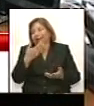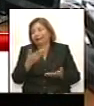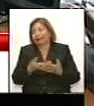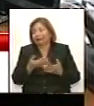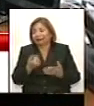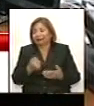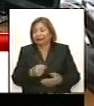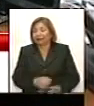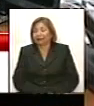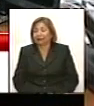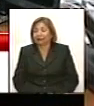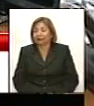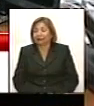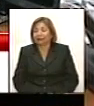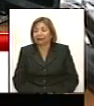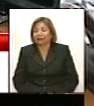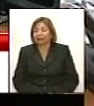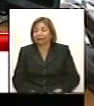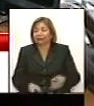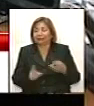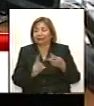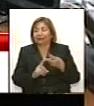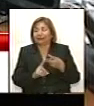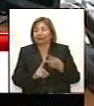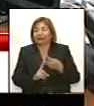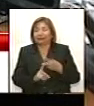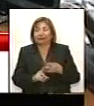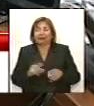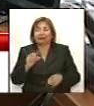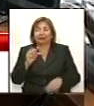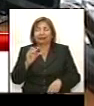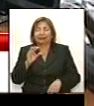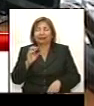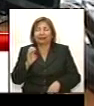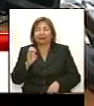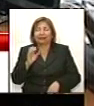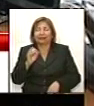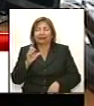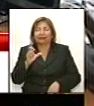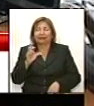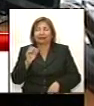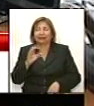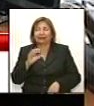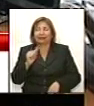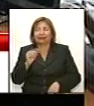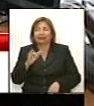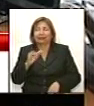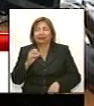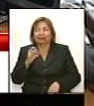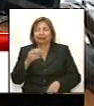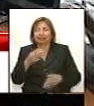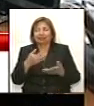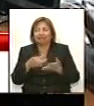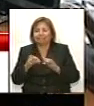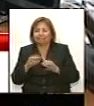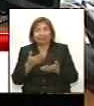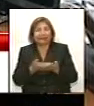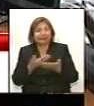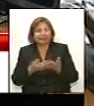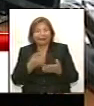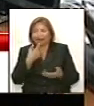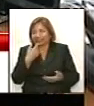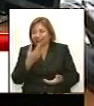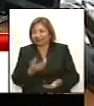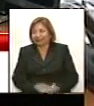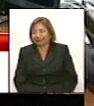primera cosa. Como una segunda cosa sobre lo que se ha dicho de geolocalización. Es la 7ª disposición final complementaria la que permite lo que ha dicho